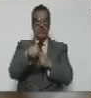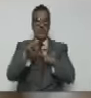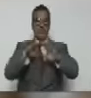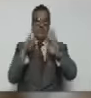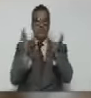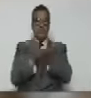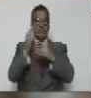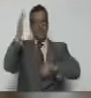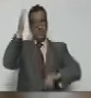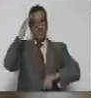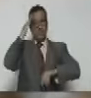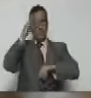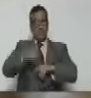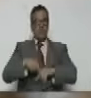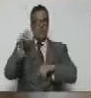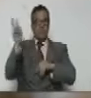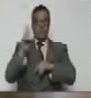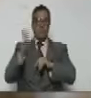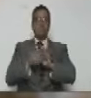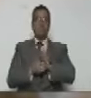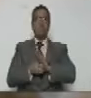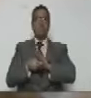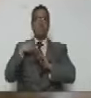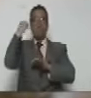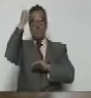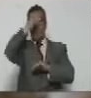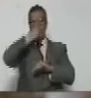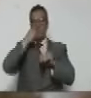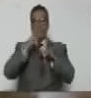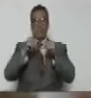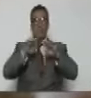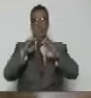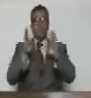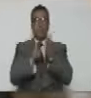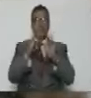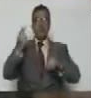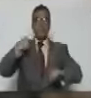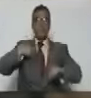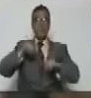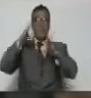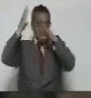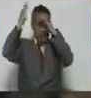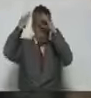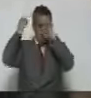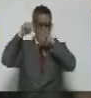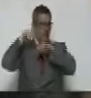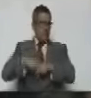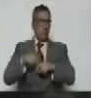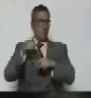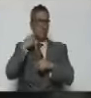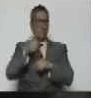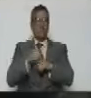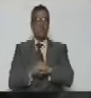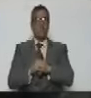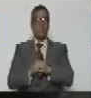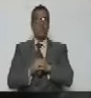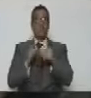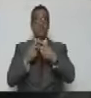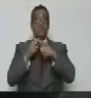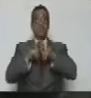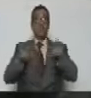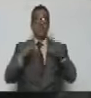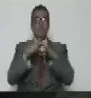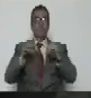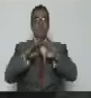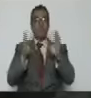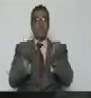el mundo sepa que desde Venezuela para África y para el mundo tenemos embajadores y embajadoras por la paz del